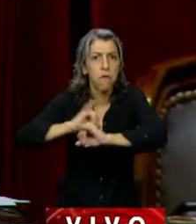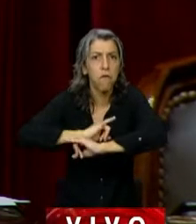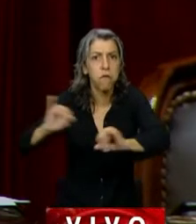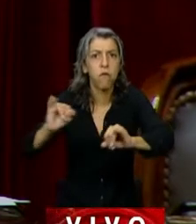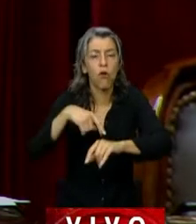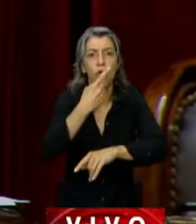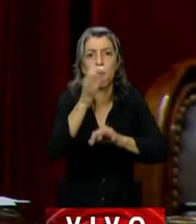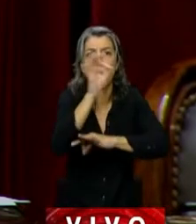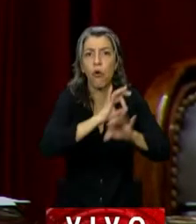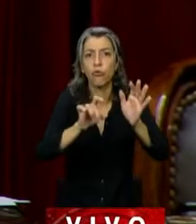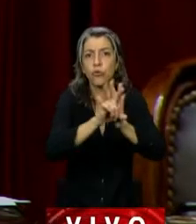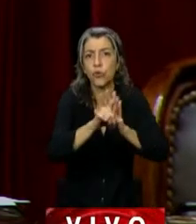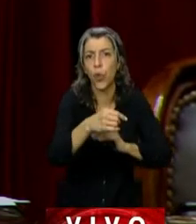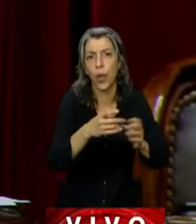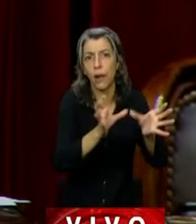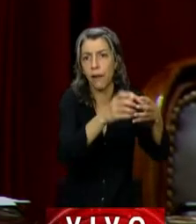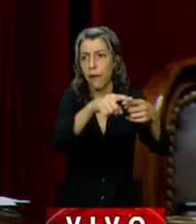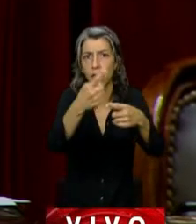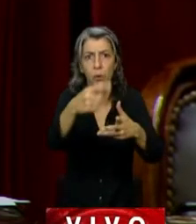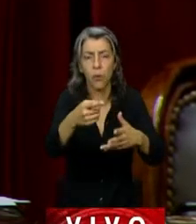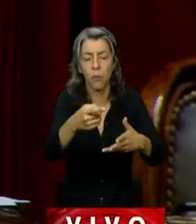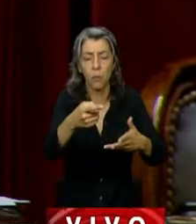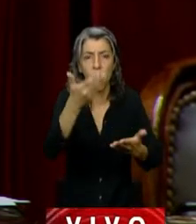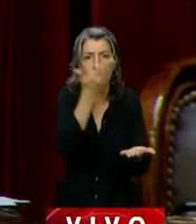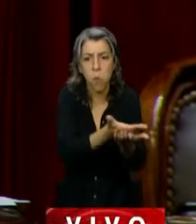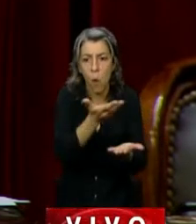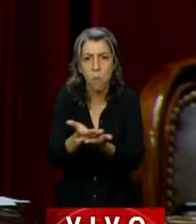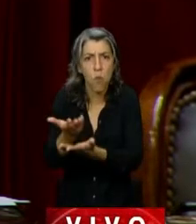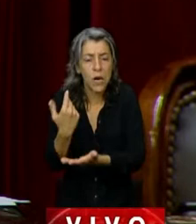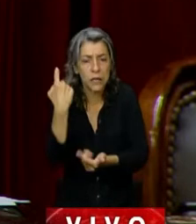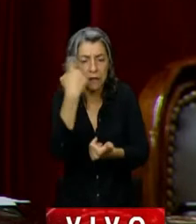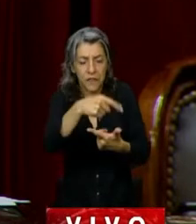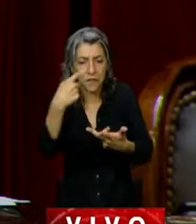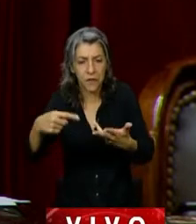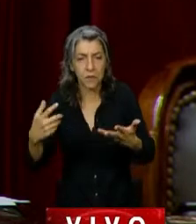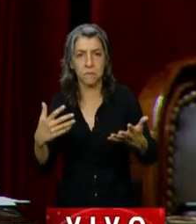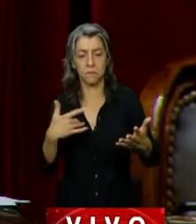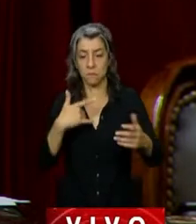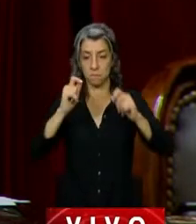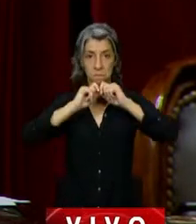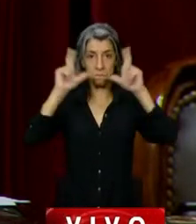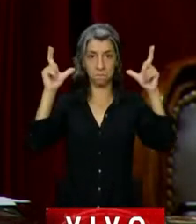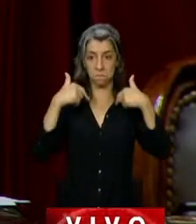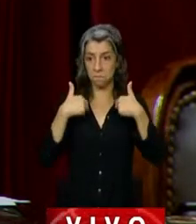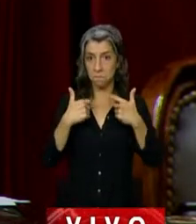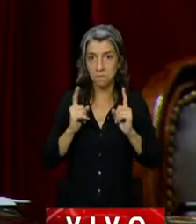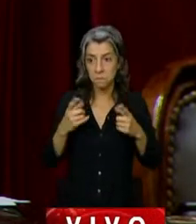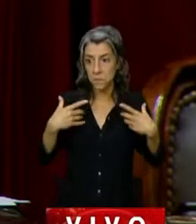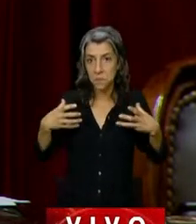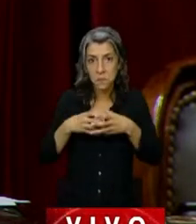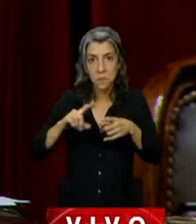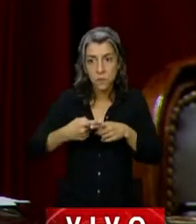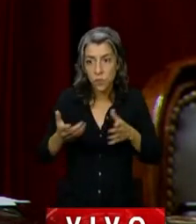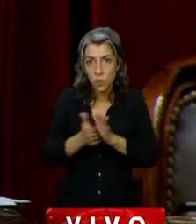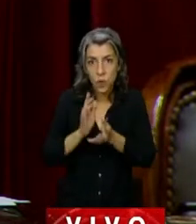algunos espacios políticos en esta Cámara. Quedamos todos asombrados, incluso los diputados de Juntos por el Cambio,